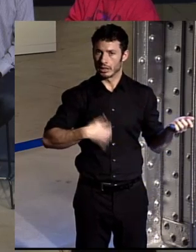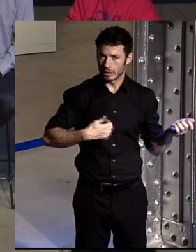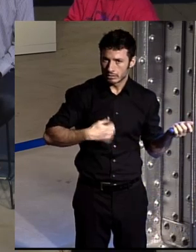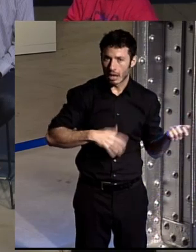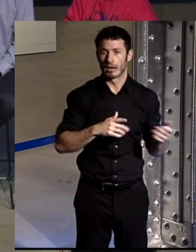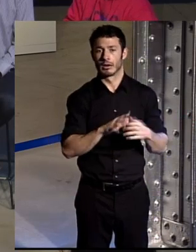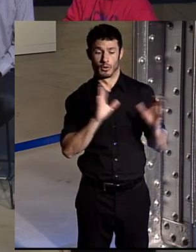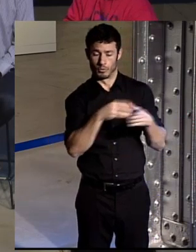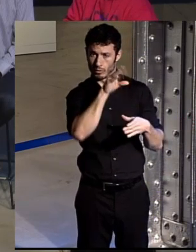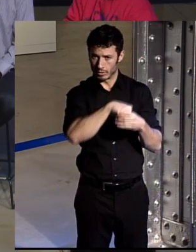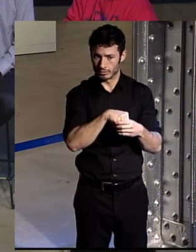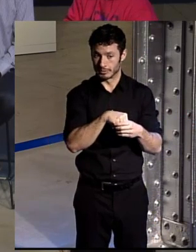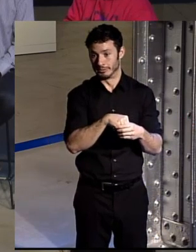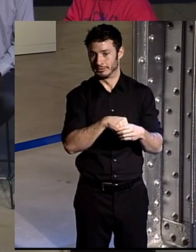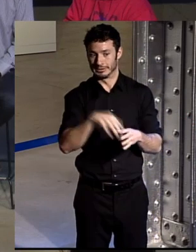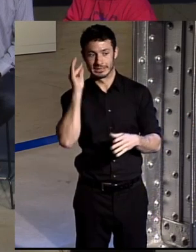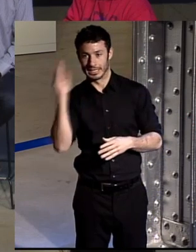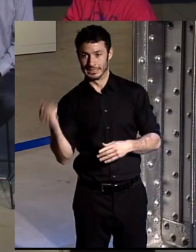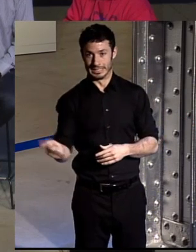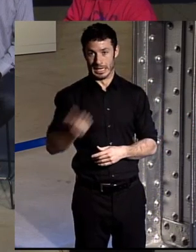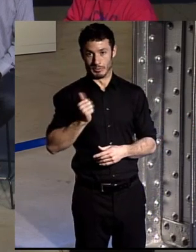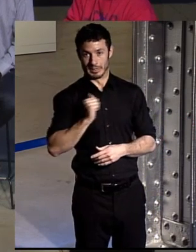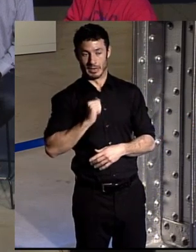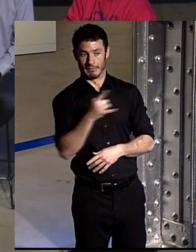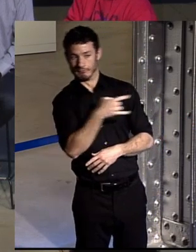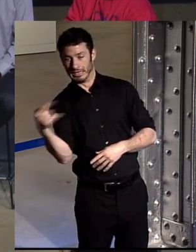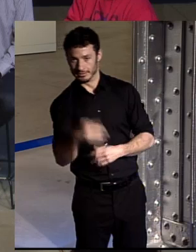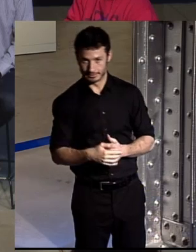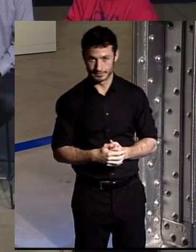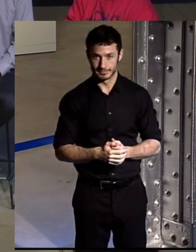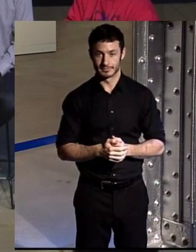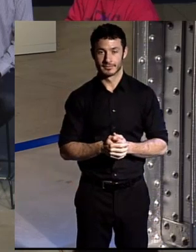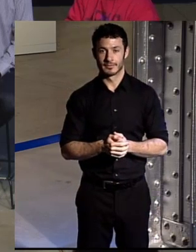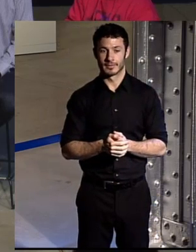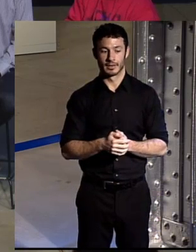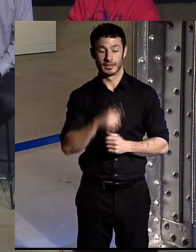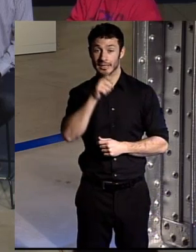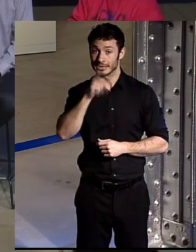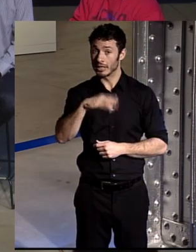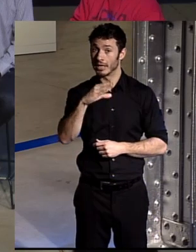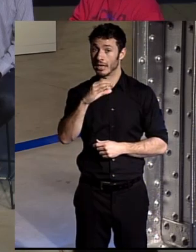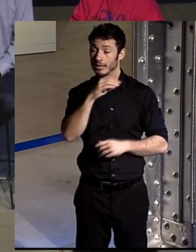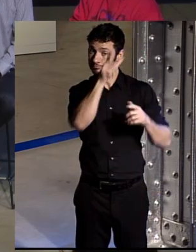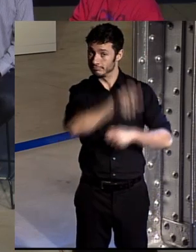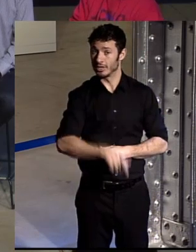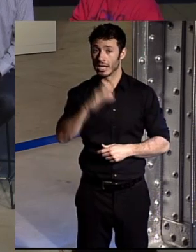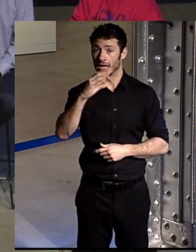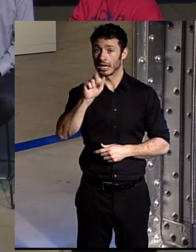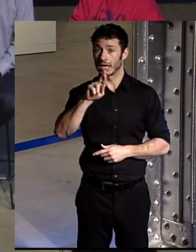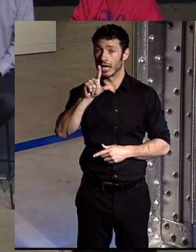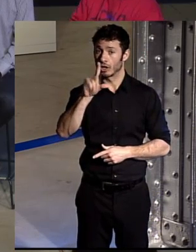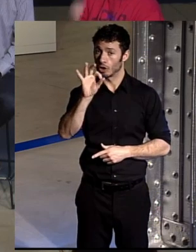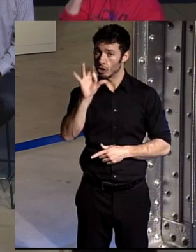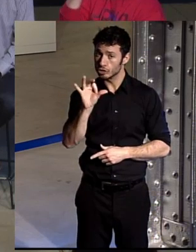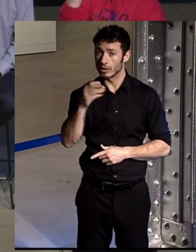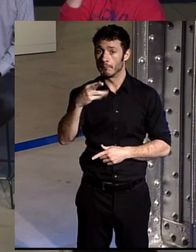grupo, o sea, chica, es un bomboncito para llevarse a la casa. Y tenemos a Carlos Briones, que pues es uno de